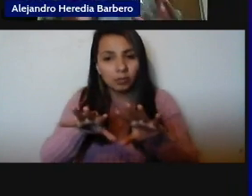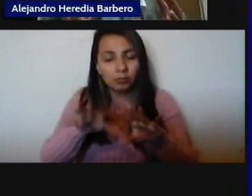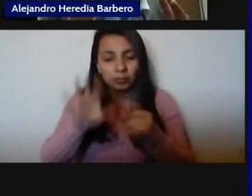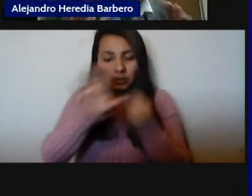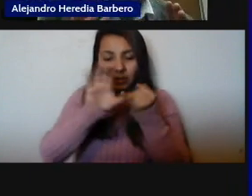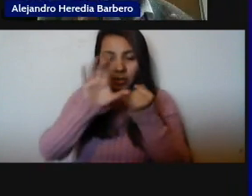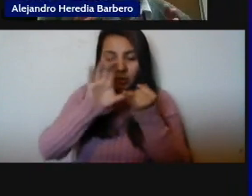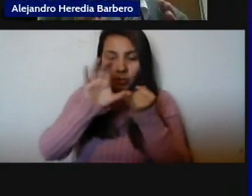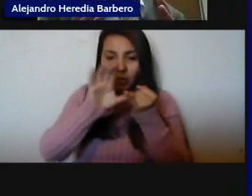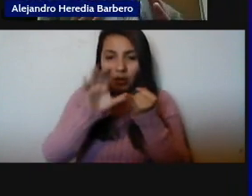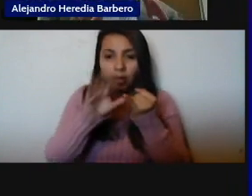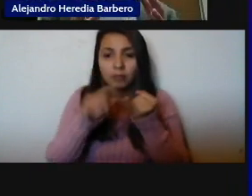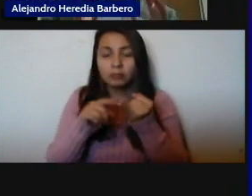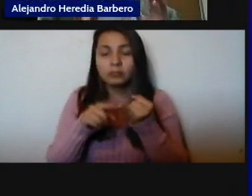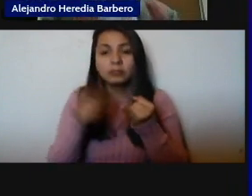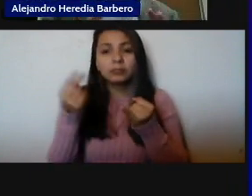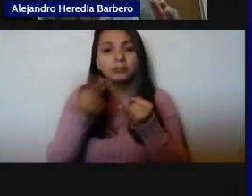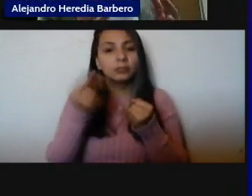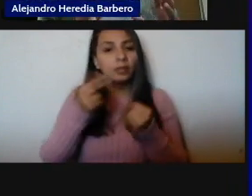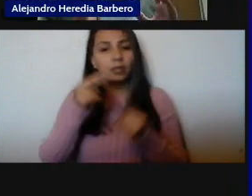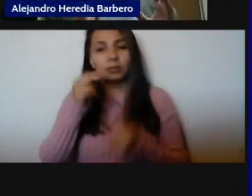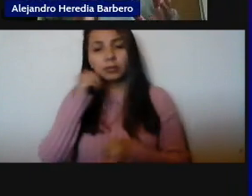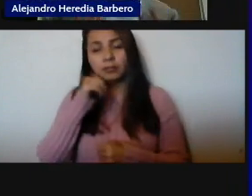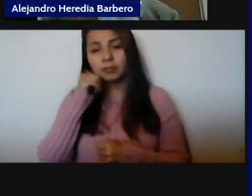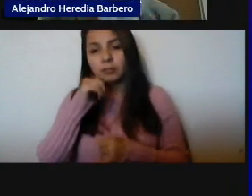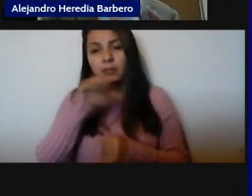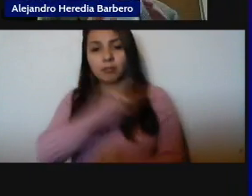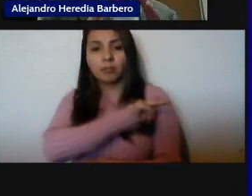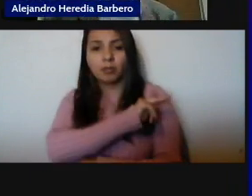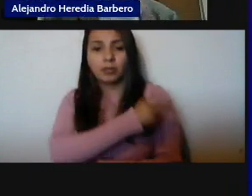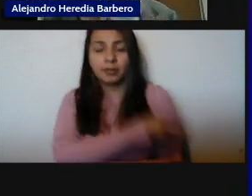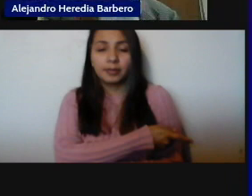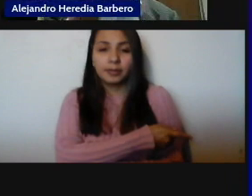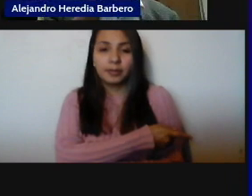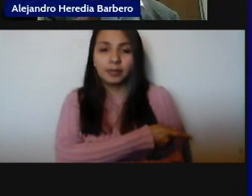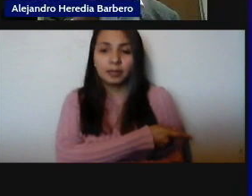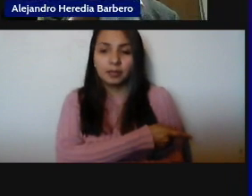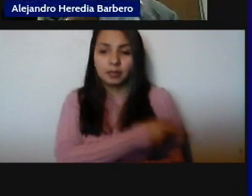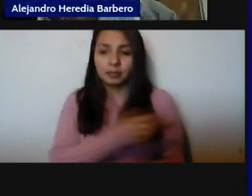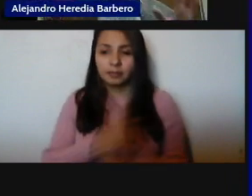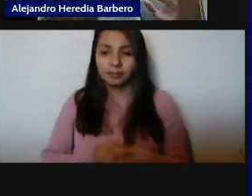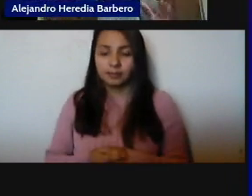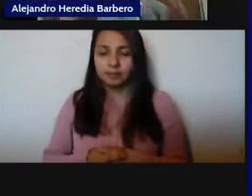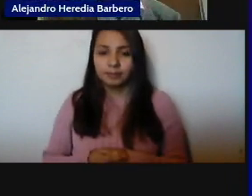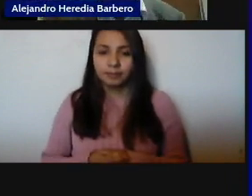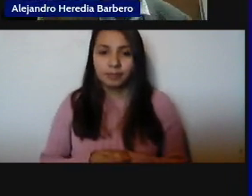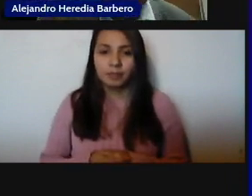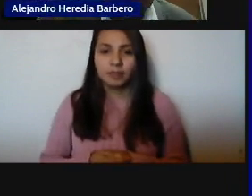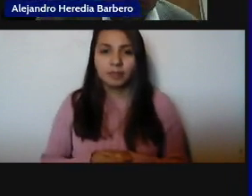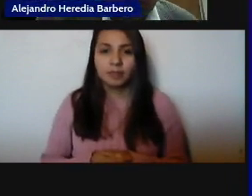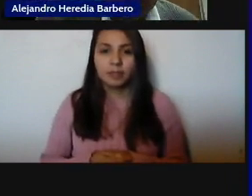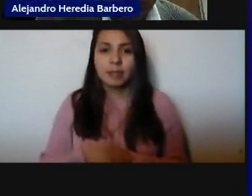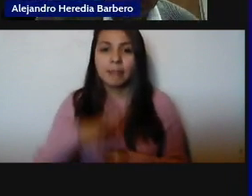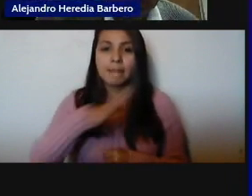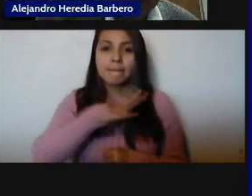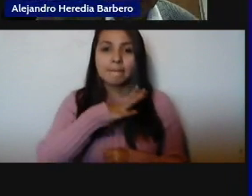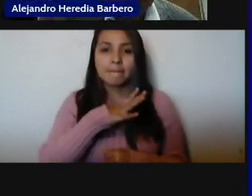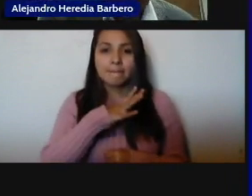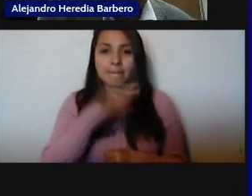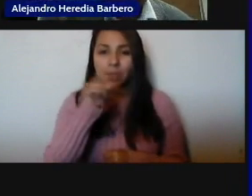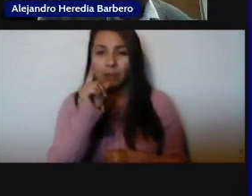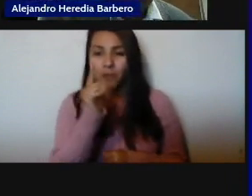el centro de información de la célula lo que quiere es formar proteínas. Del lado derecho de nuestro